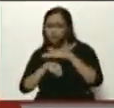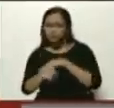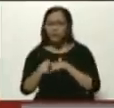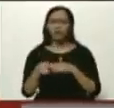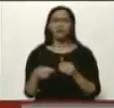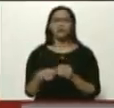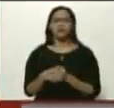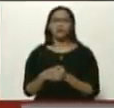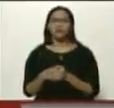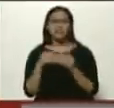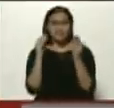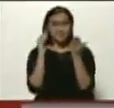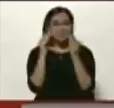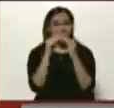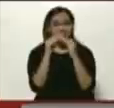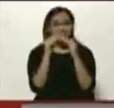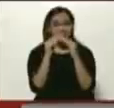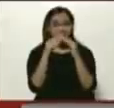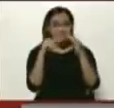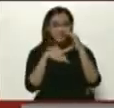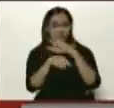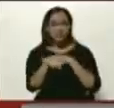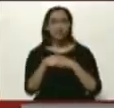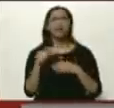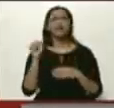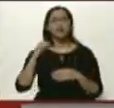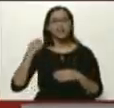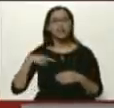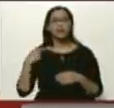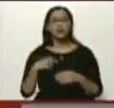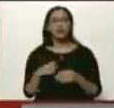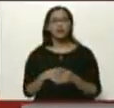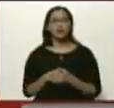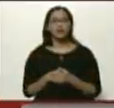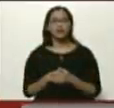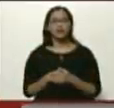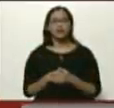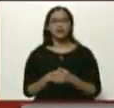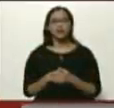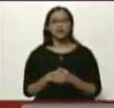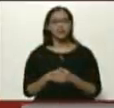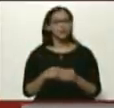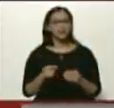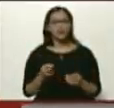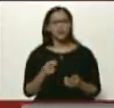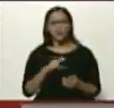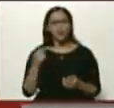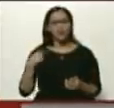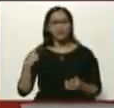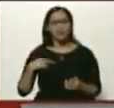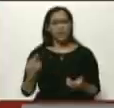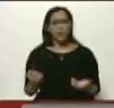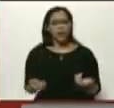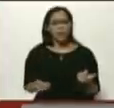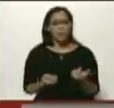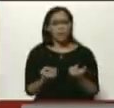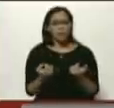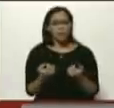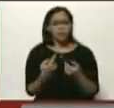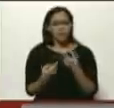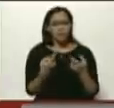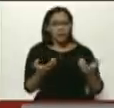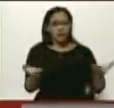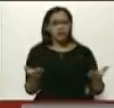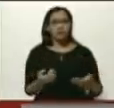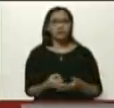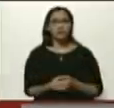Y llega a su casa, ¿ves? Eso es lo que sí tenemos que hacer. Y usted no necesita tomarse la foto para eso. Usted va y busca al que está enfermo,